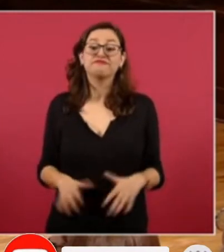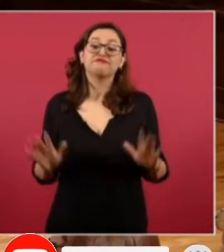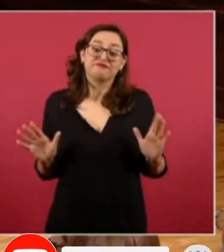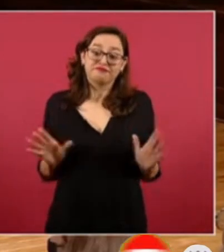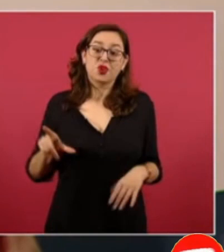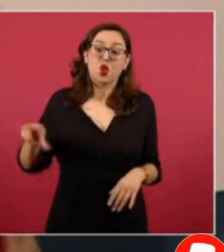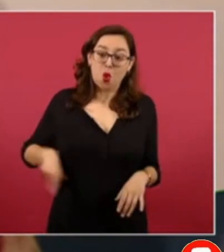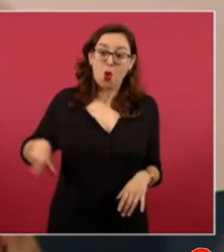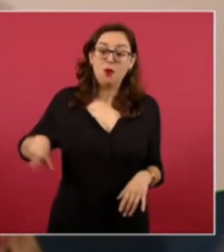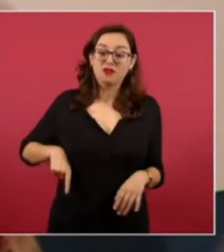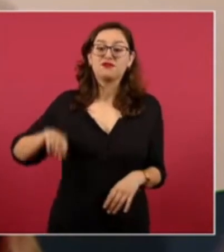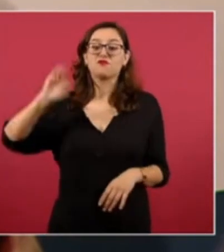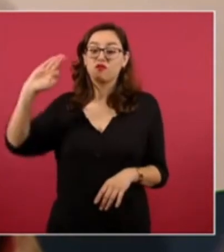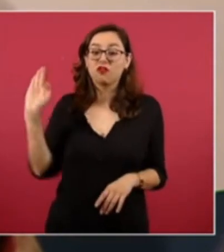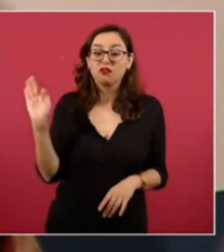devolver impuestos